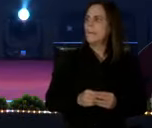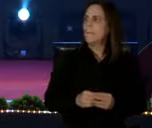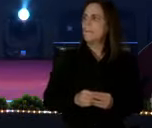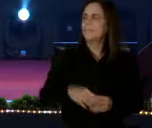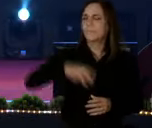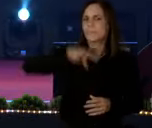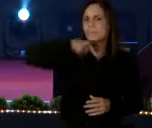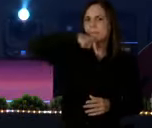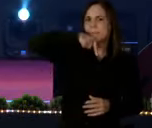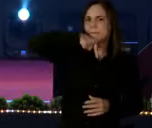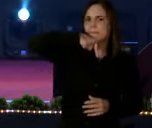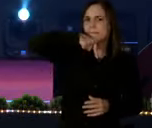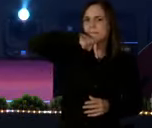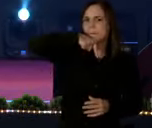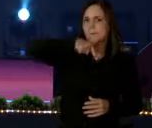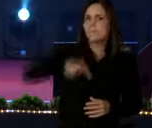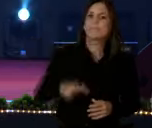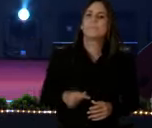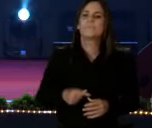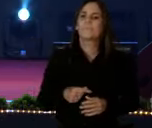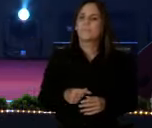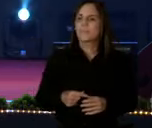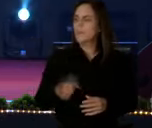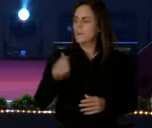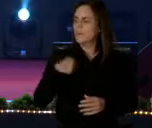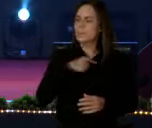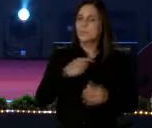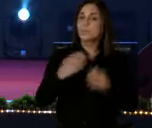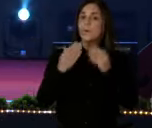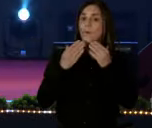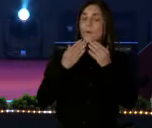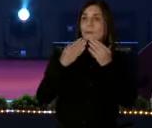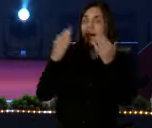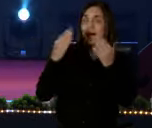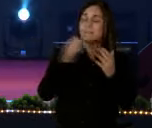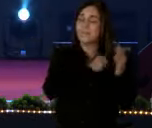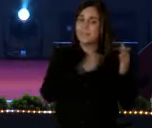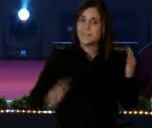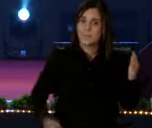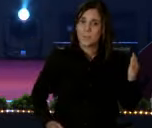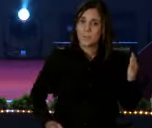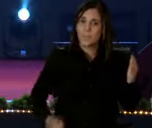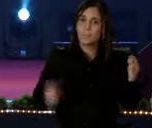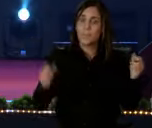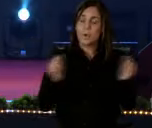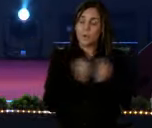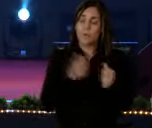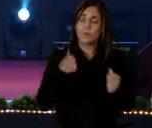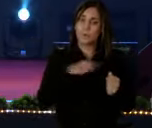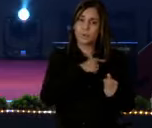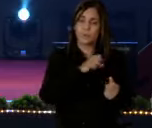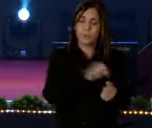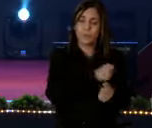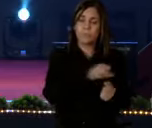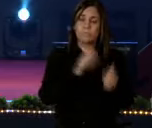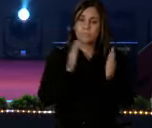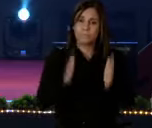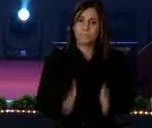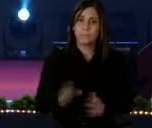gracias al Señor. Va a estar con nosotros Yadira Coradín en la adoración. El día